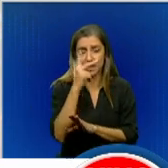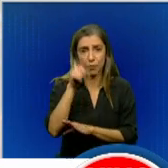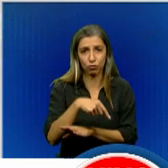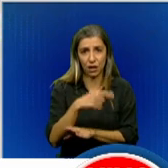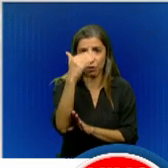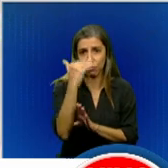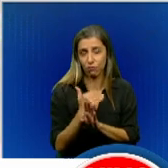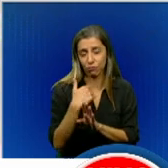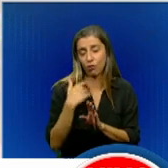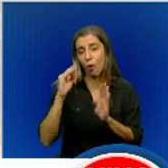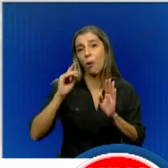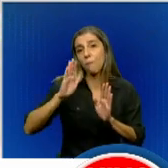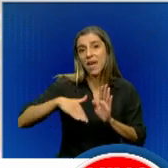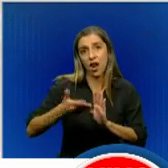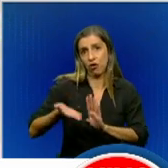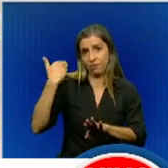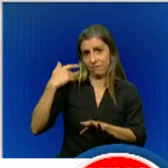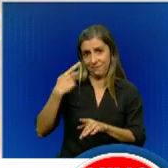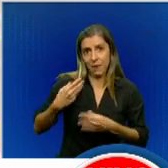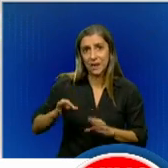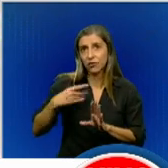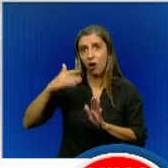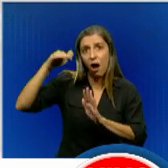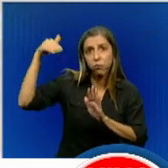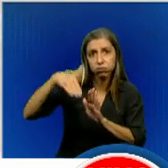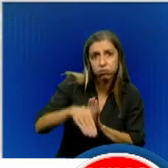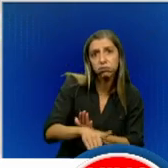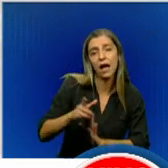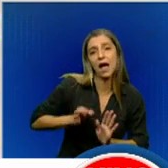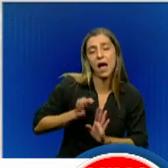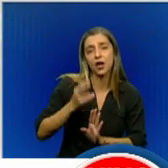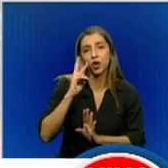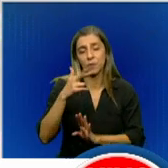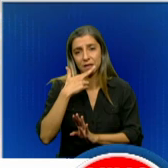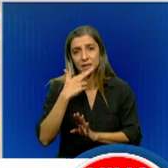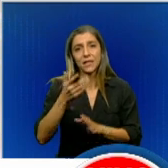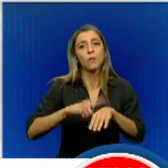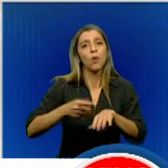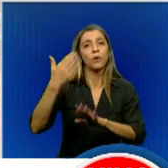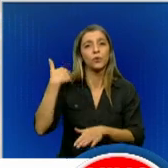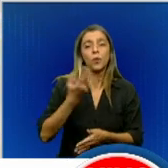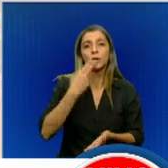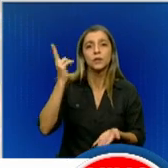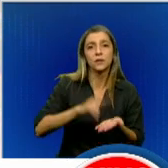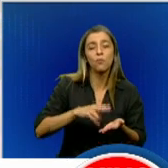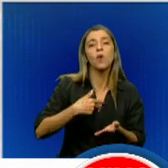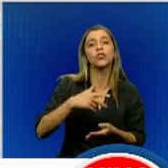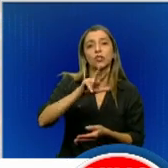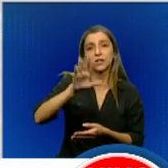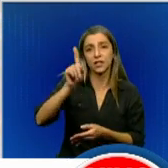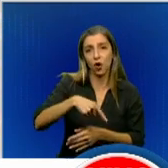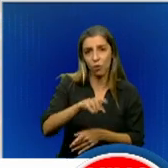durante 20 años entre 1997 y 2016 de la tasa que pagaban las empresas plena era de 35 por ciento tasa directa